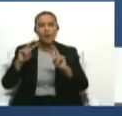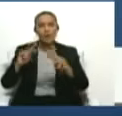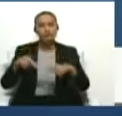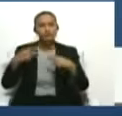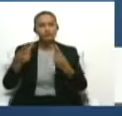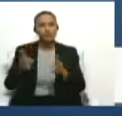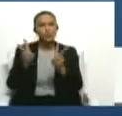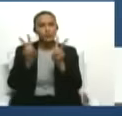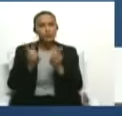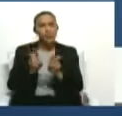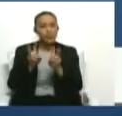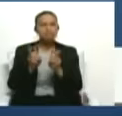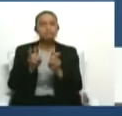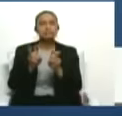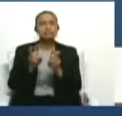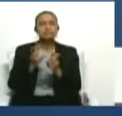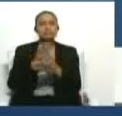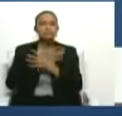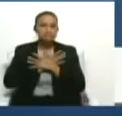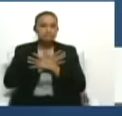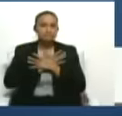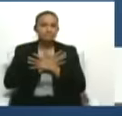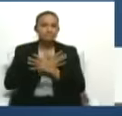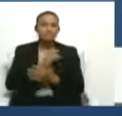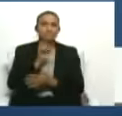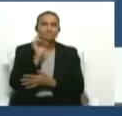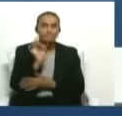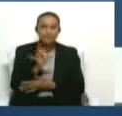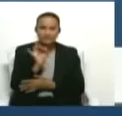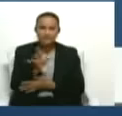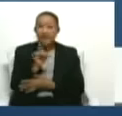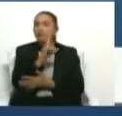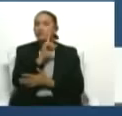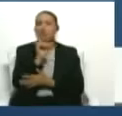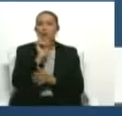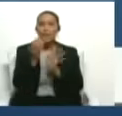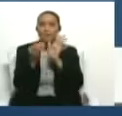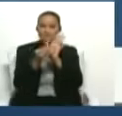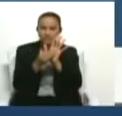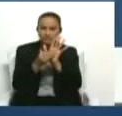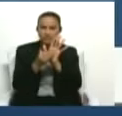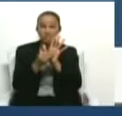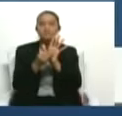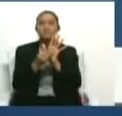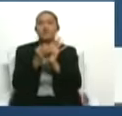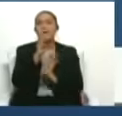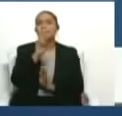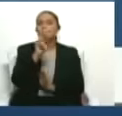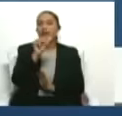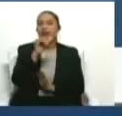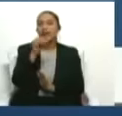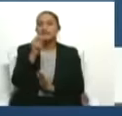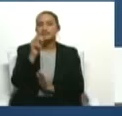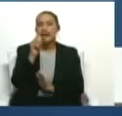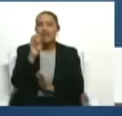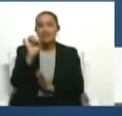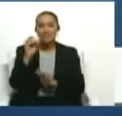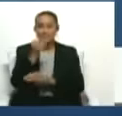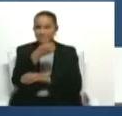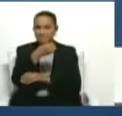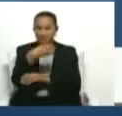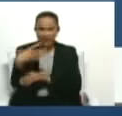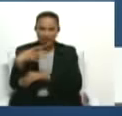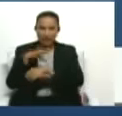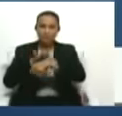la lamentable y terrible trama Brazalete Blanco que vincula en las recientes horas a la